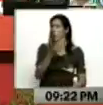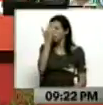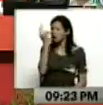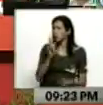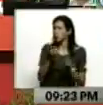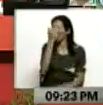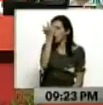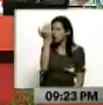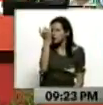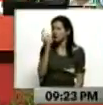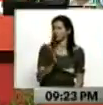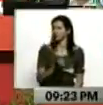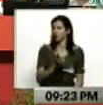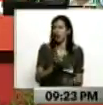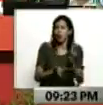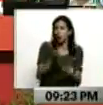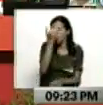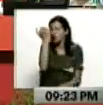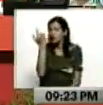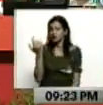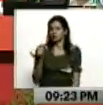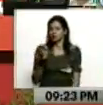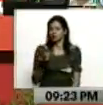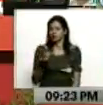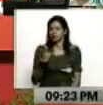que alguna gente también se le